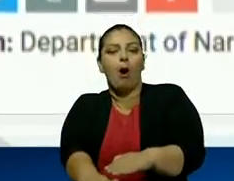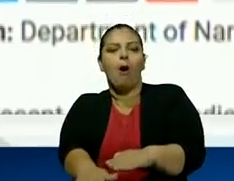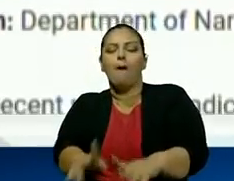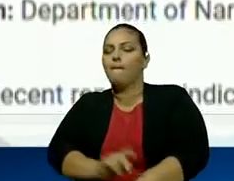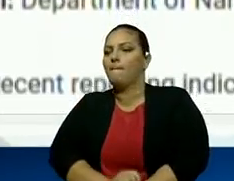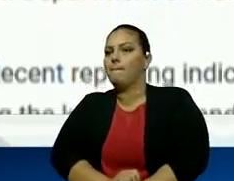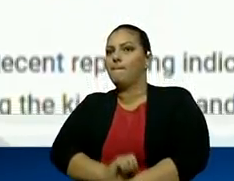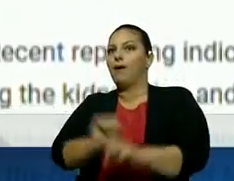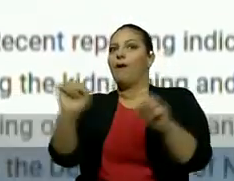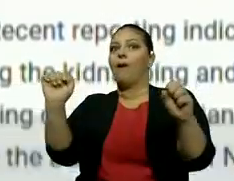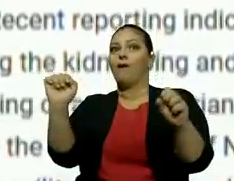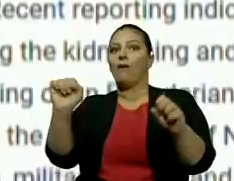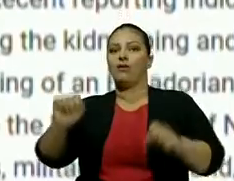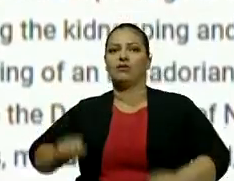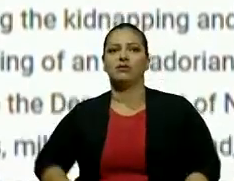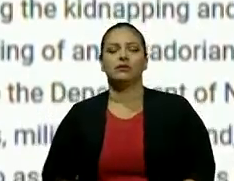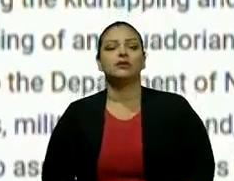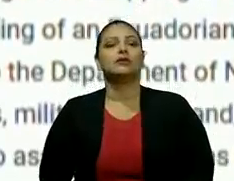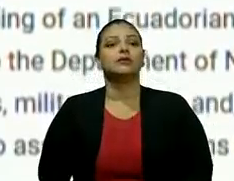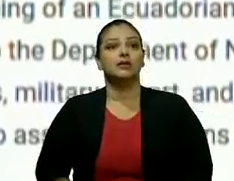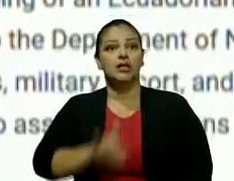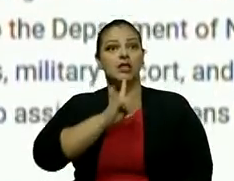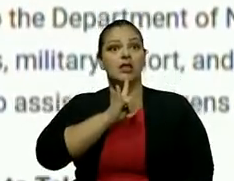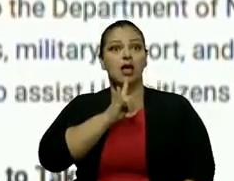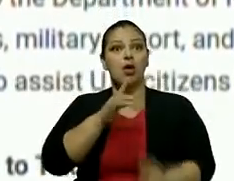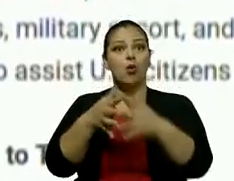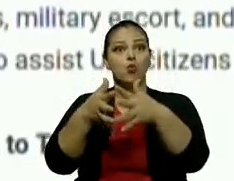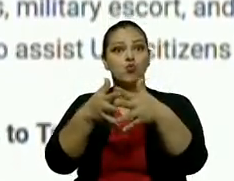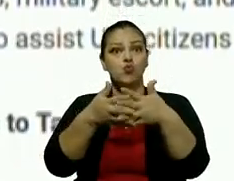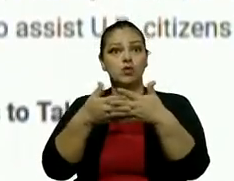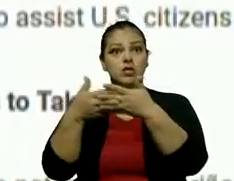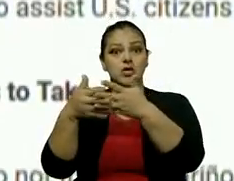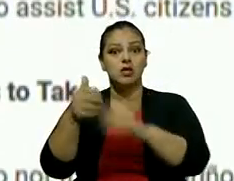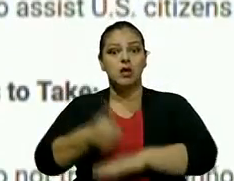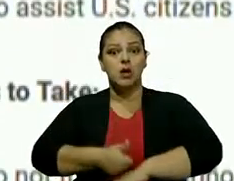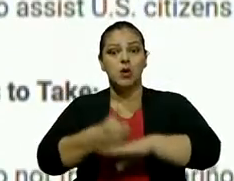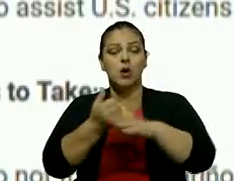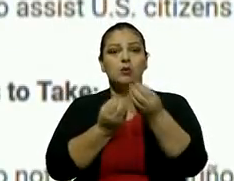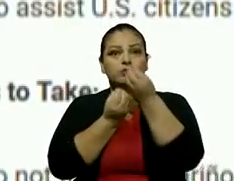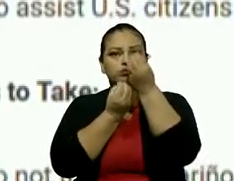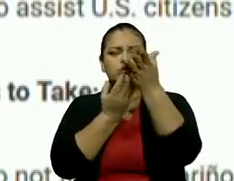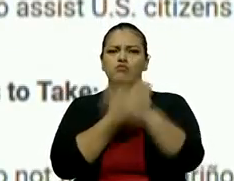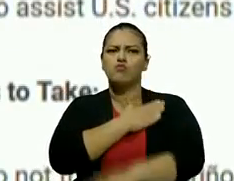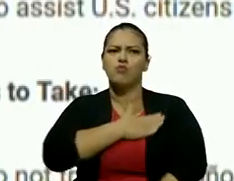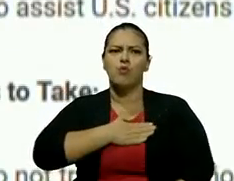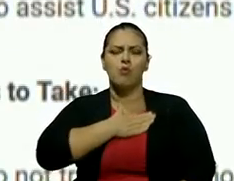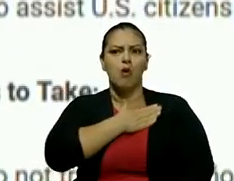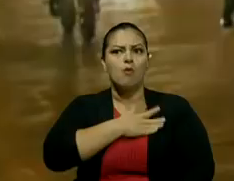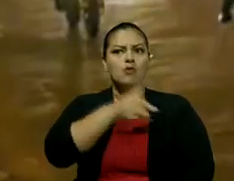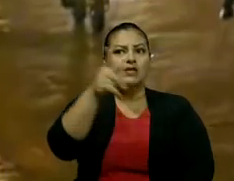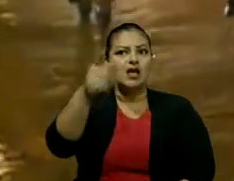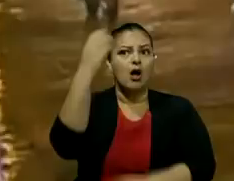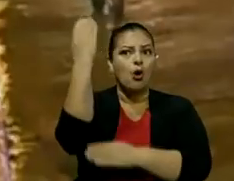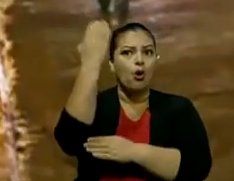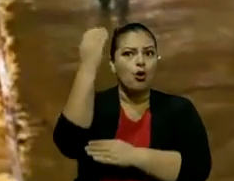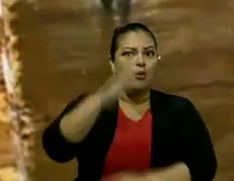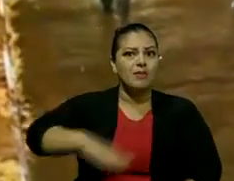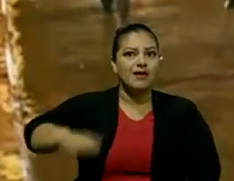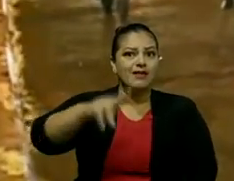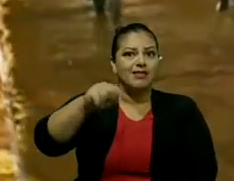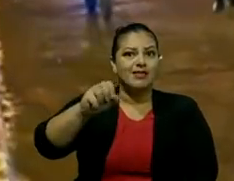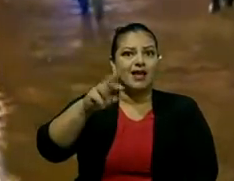sus ciudadanos no viajar al departamento de Nariño por los hechos de inseguridad que se han reportado en la frontera con Ecuador. Contarían con